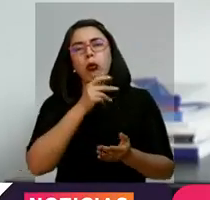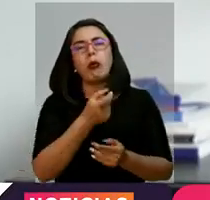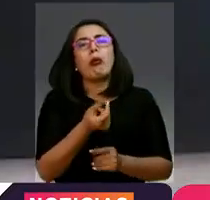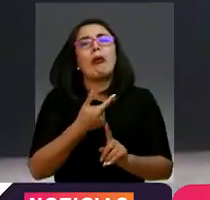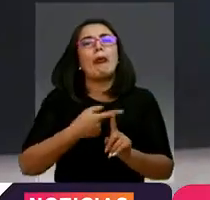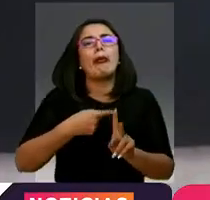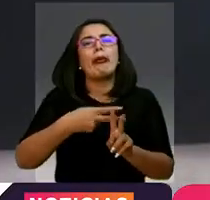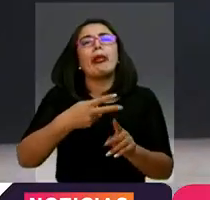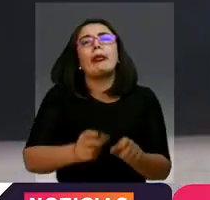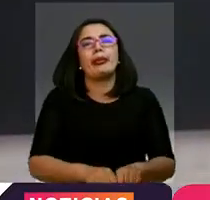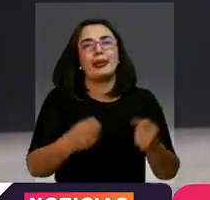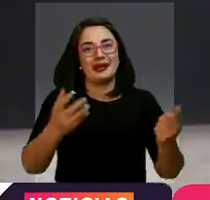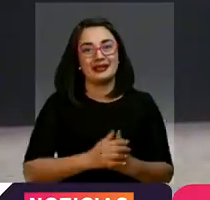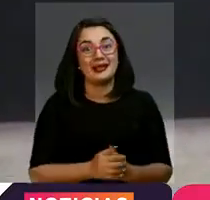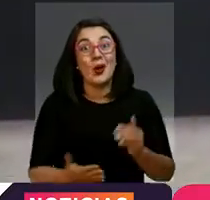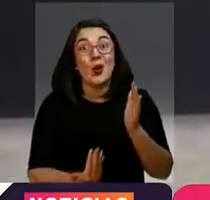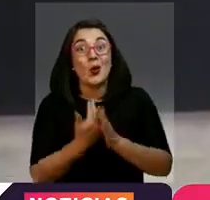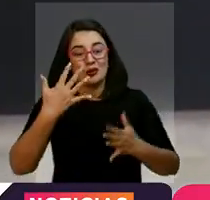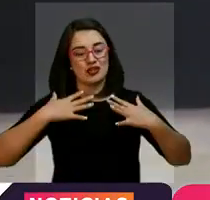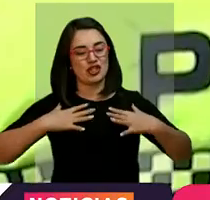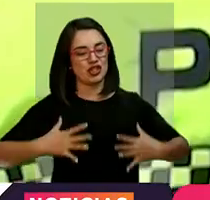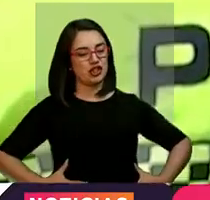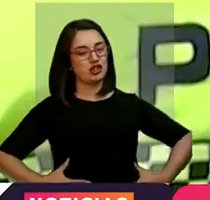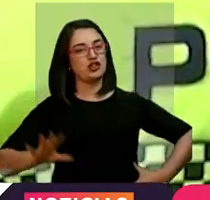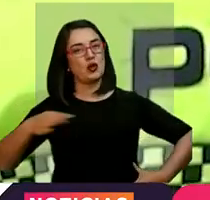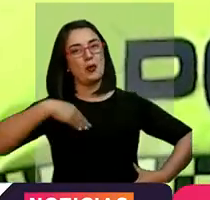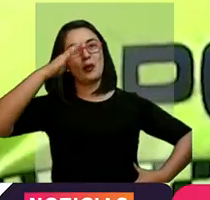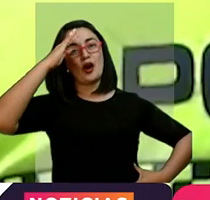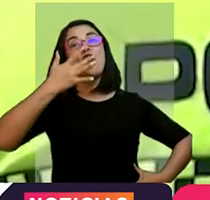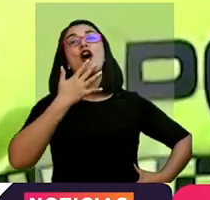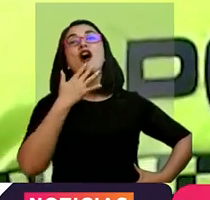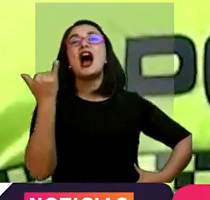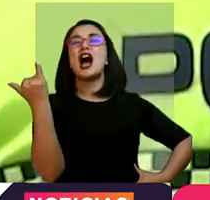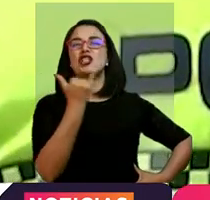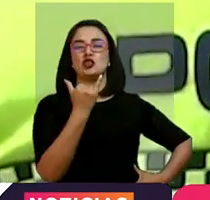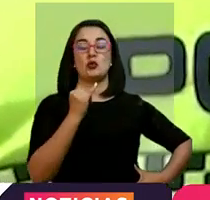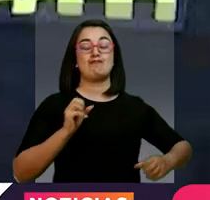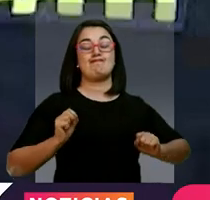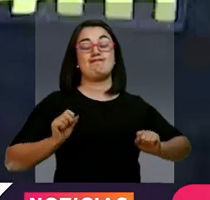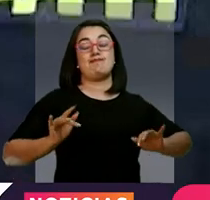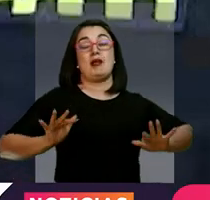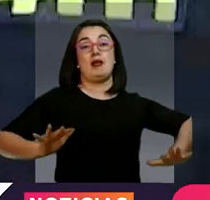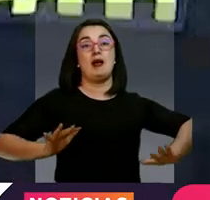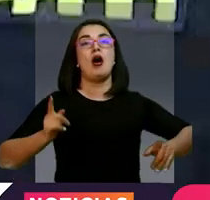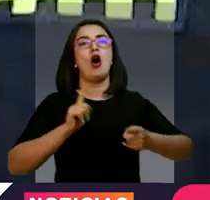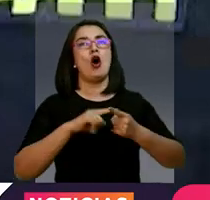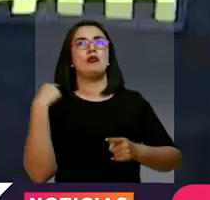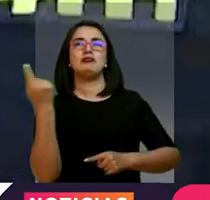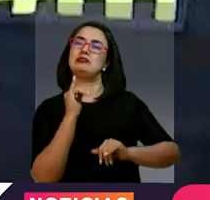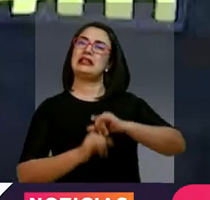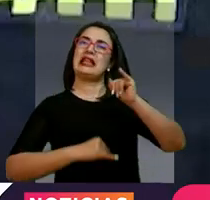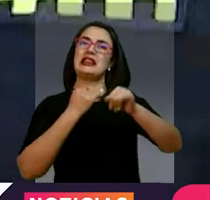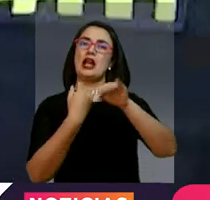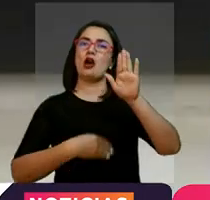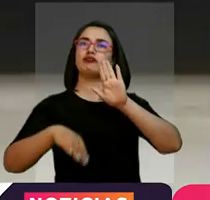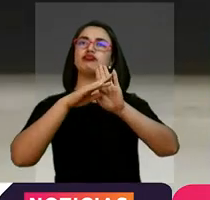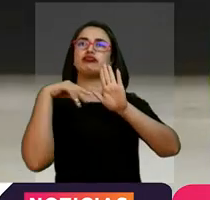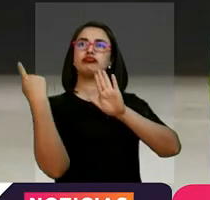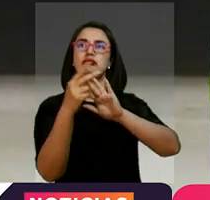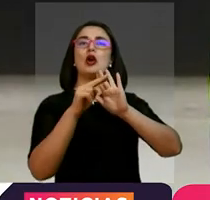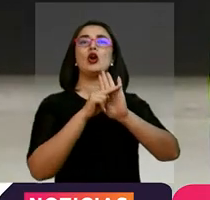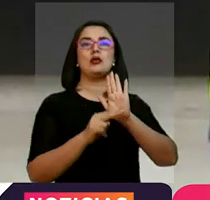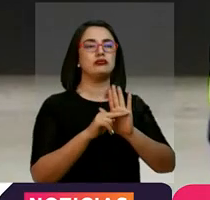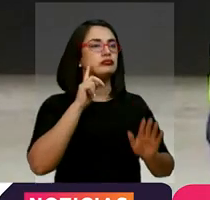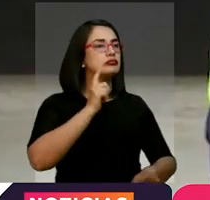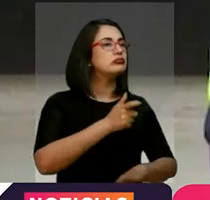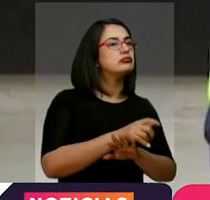están funcionando. Las nuevas prendas de la Policía Nacional son de color azul con reflectivos, ceñidos a los estándares internacionales para labores de patrullaje